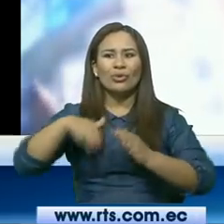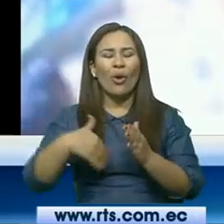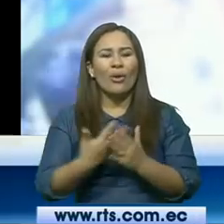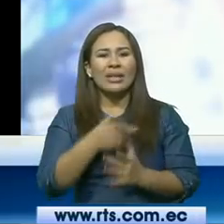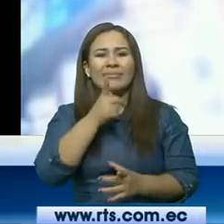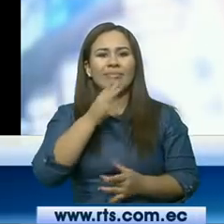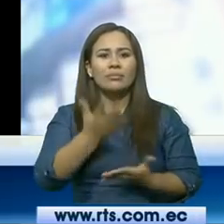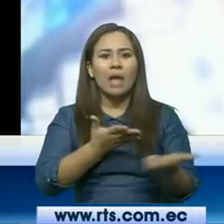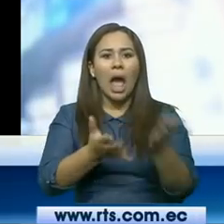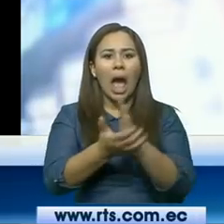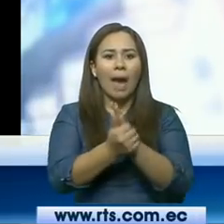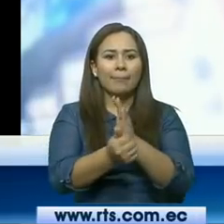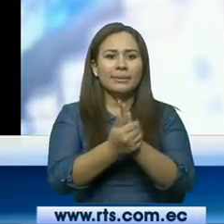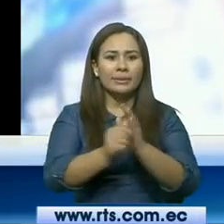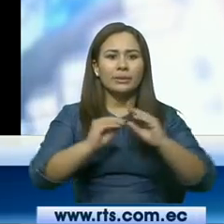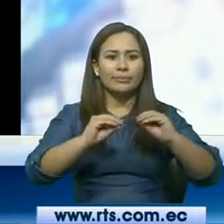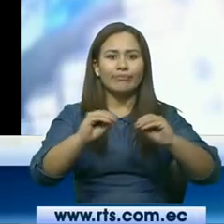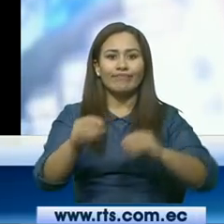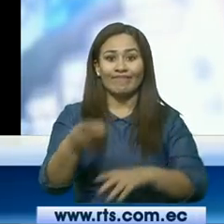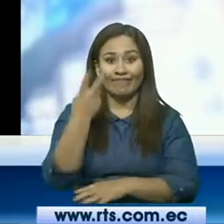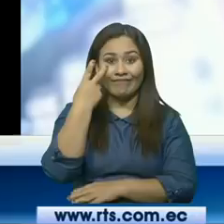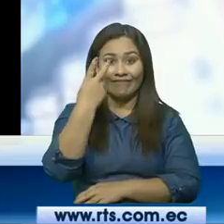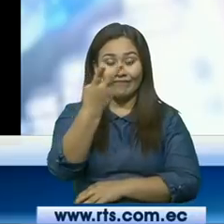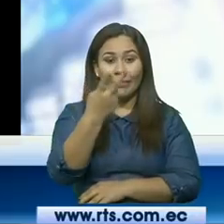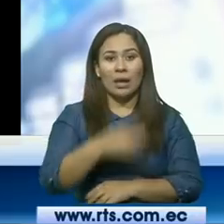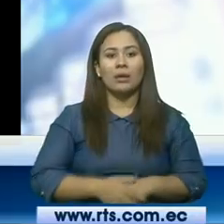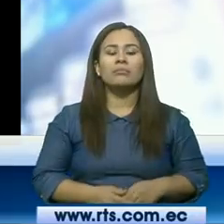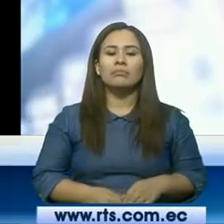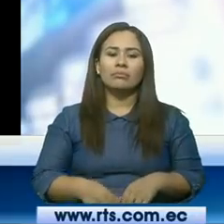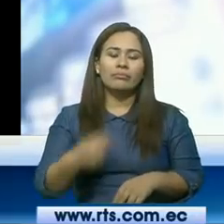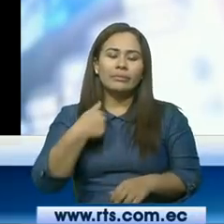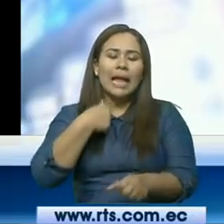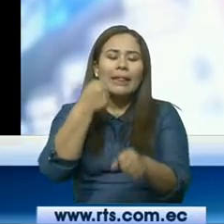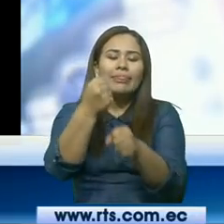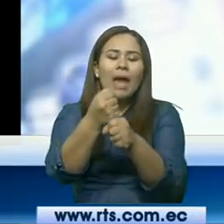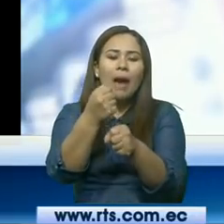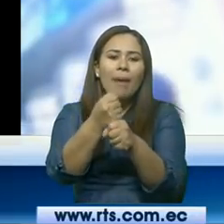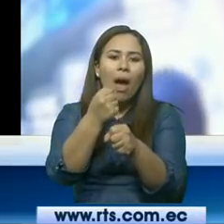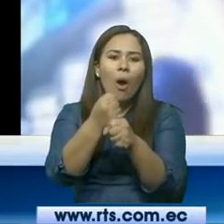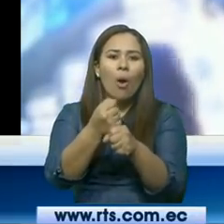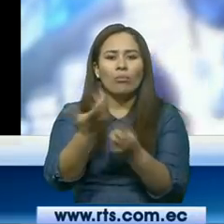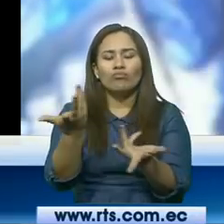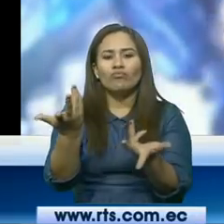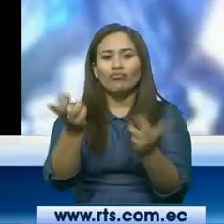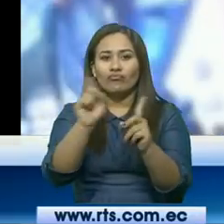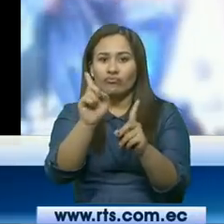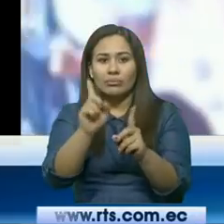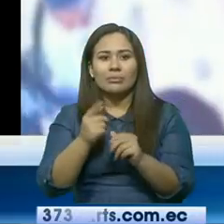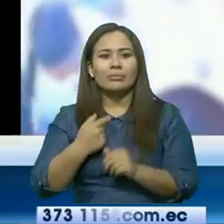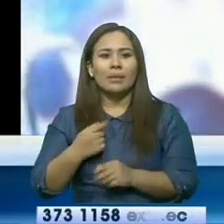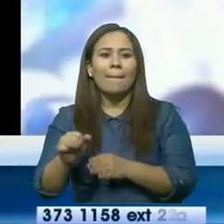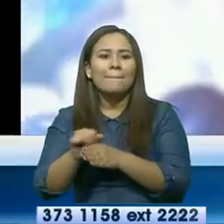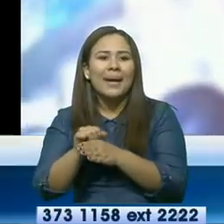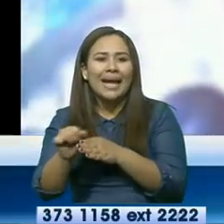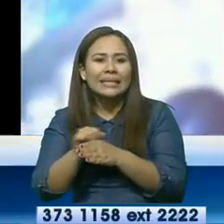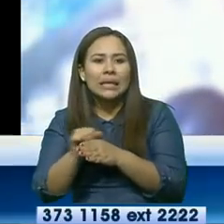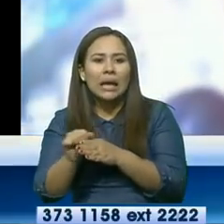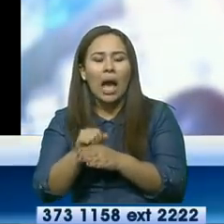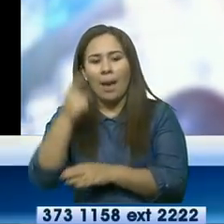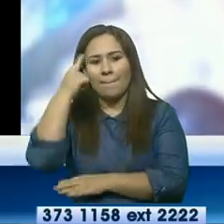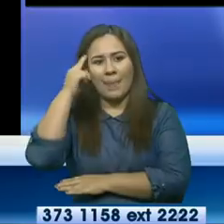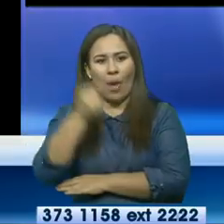brindar capacitaciones como parte de sus pasantías pre profesionales el sujeto exigía y